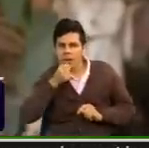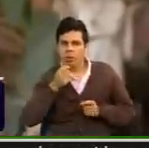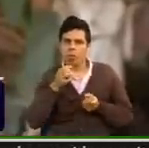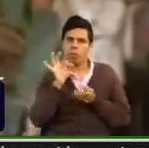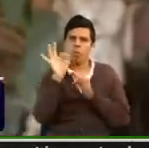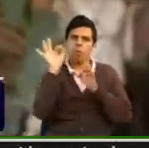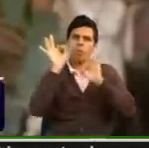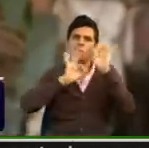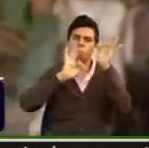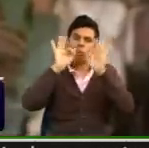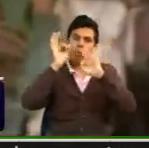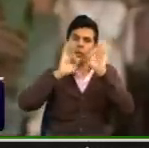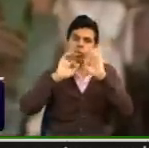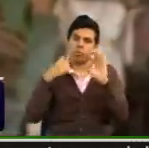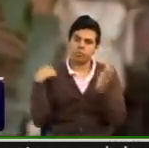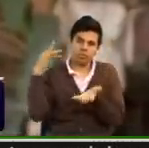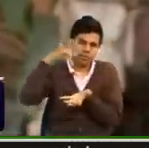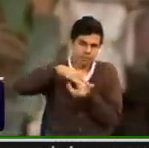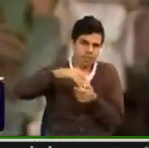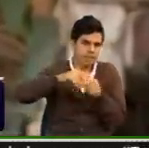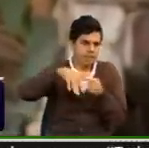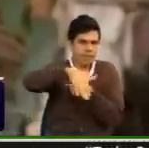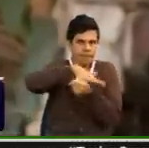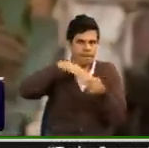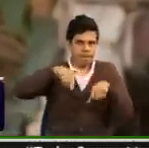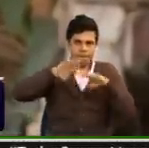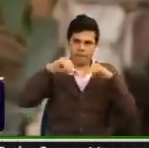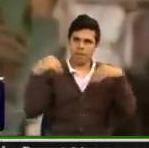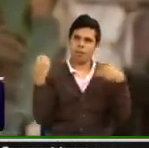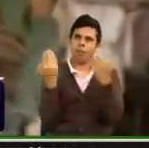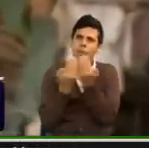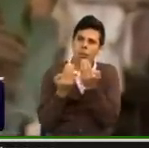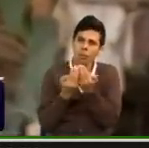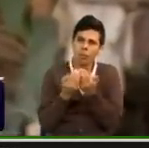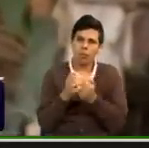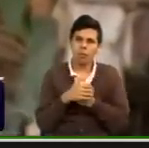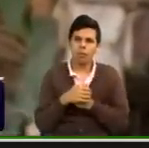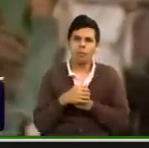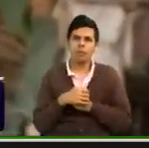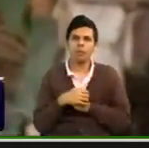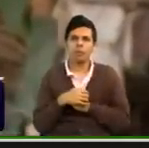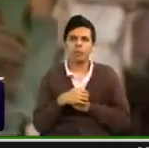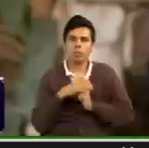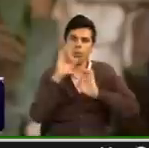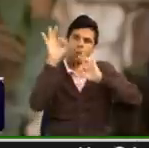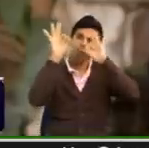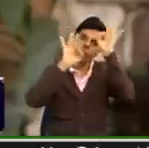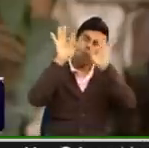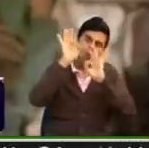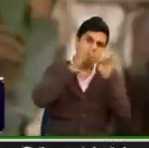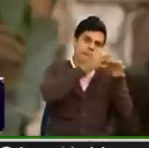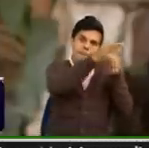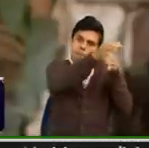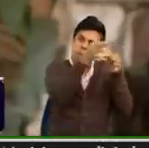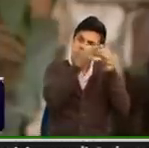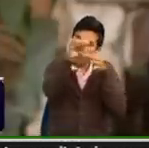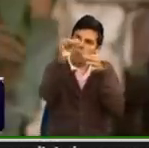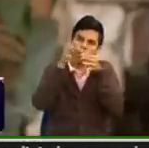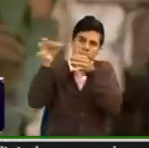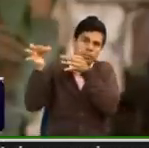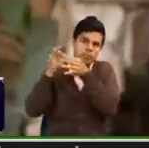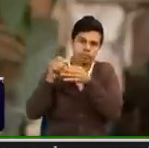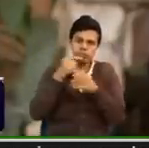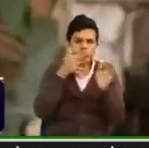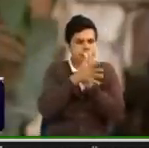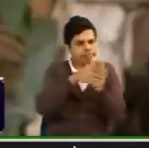o digamos cuando vengo a estos lugares como este colegio o a estos municipios a llevarles